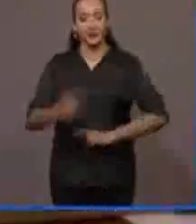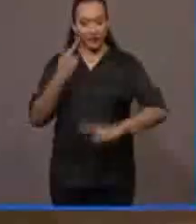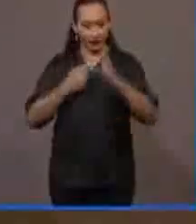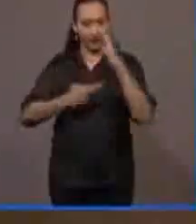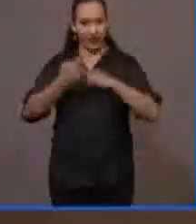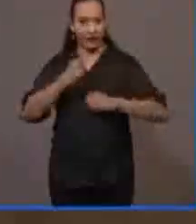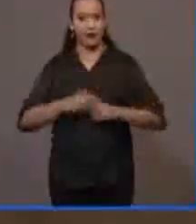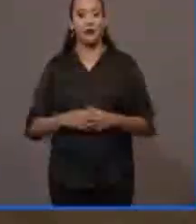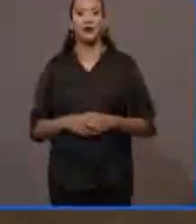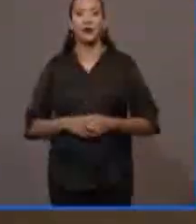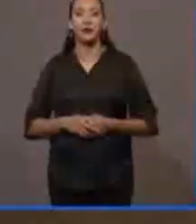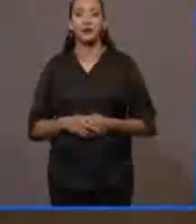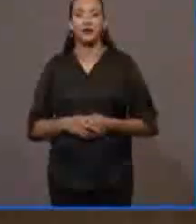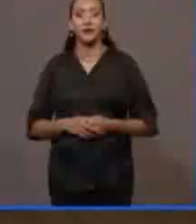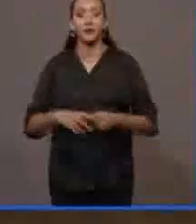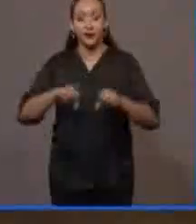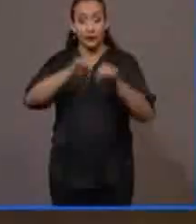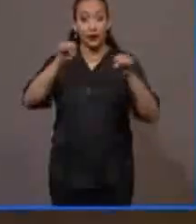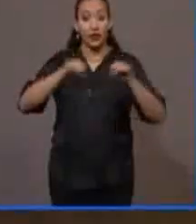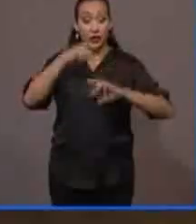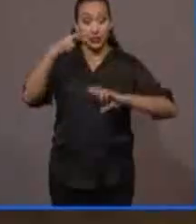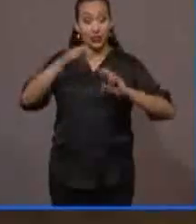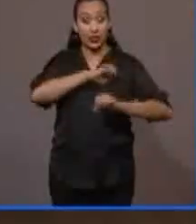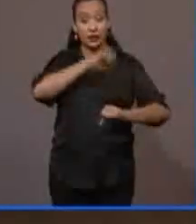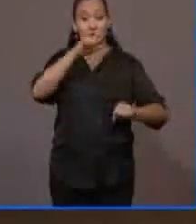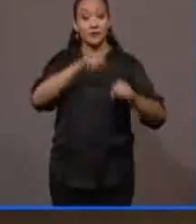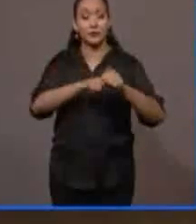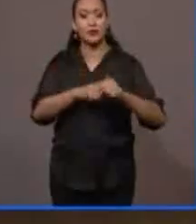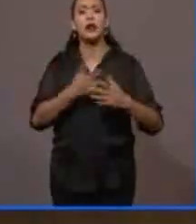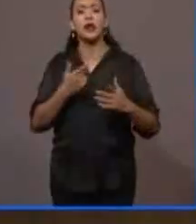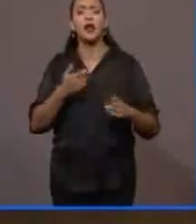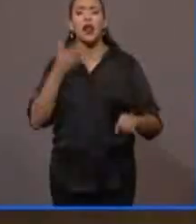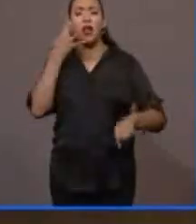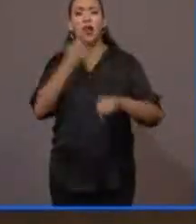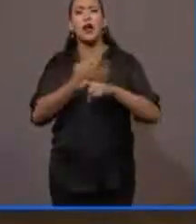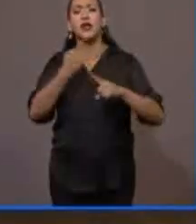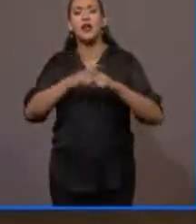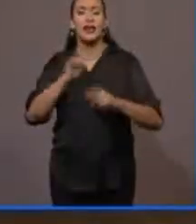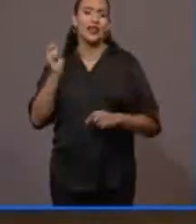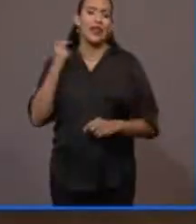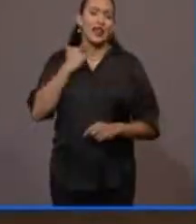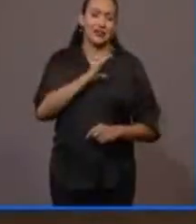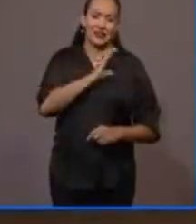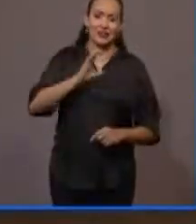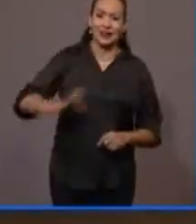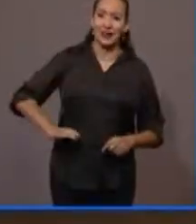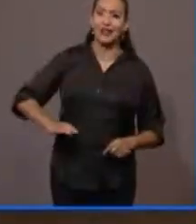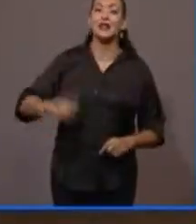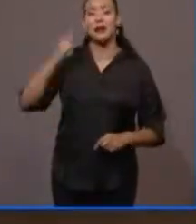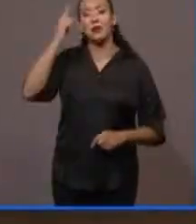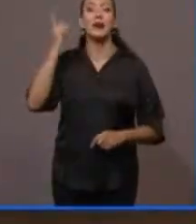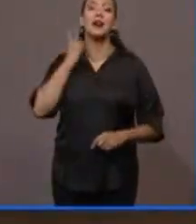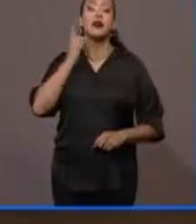Al regresar, la Sala Regional Especializada sancionó a excandidata a diputada federal